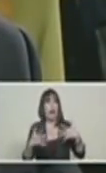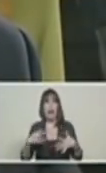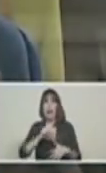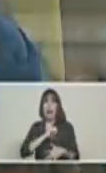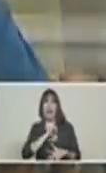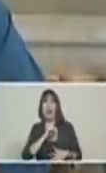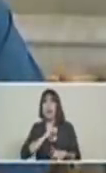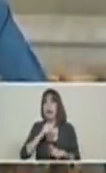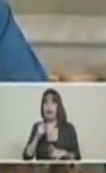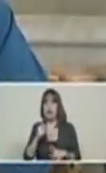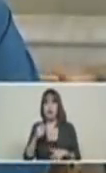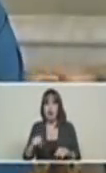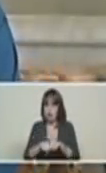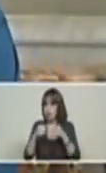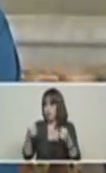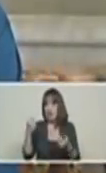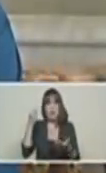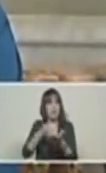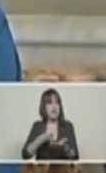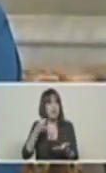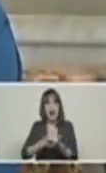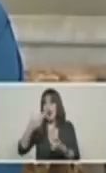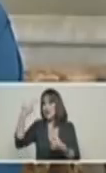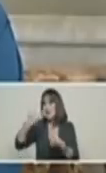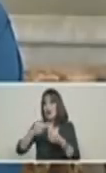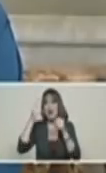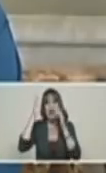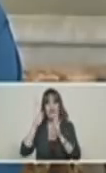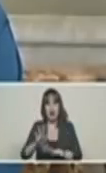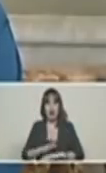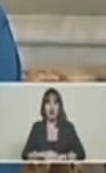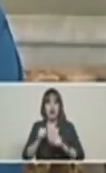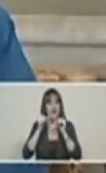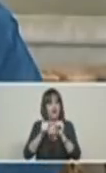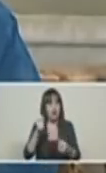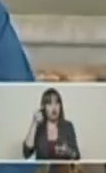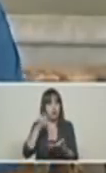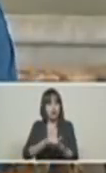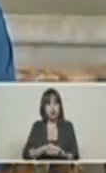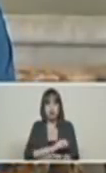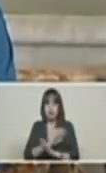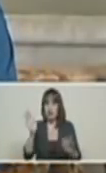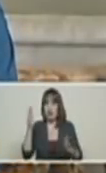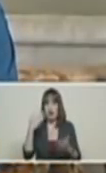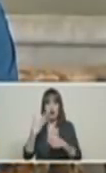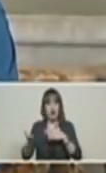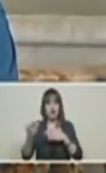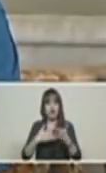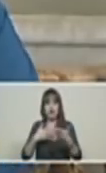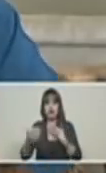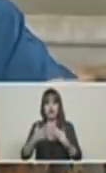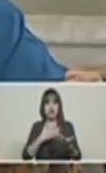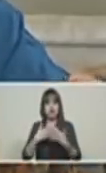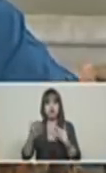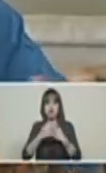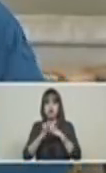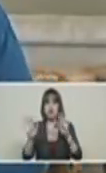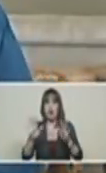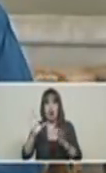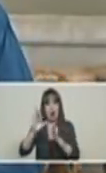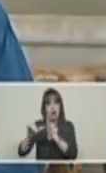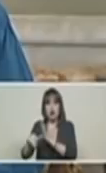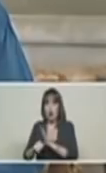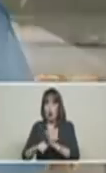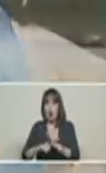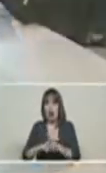la gana, pero el nuevo precio de la gasolina va, llueva, truene o relapaguee, y se acabará el robo de las lacras